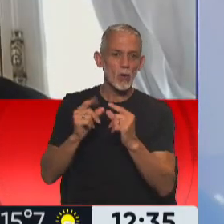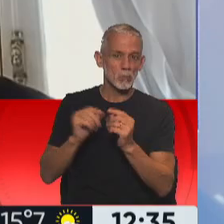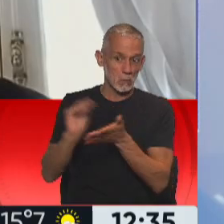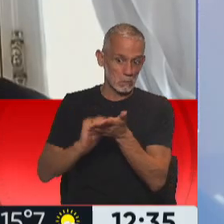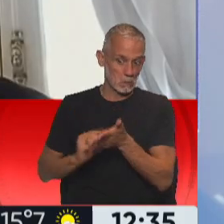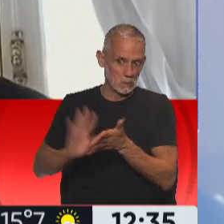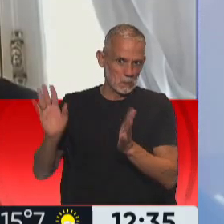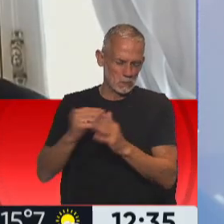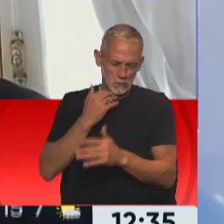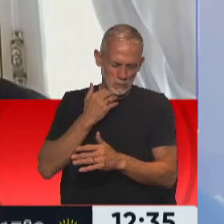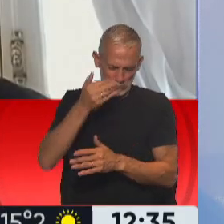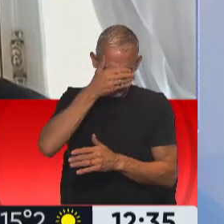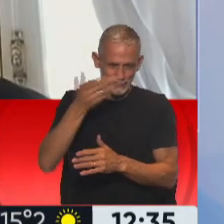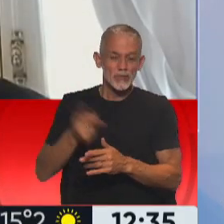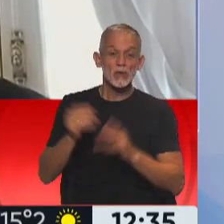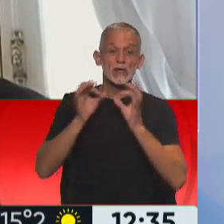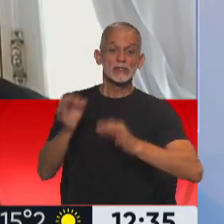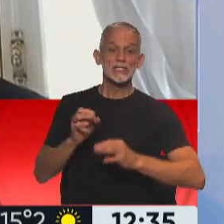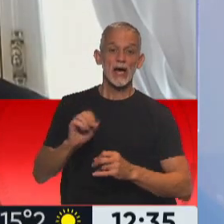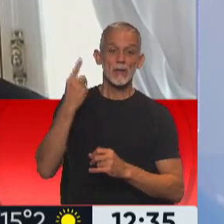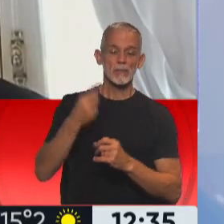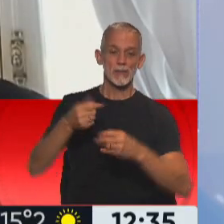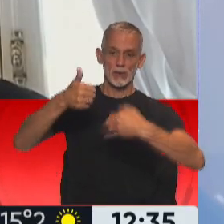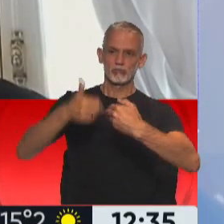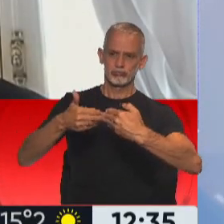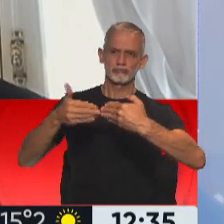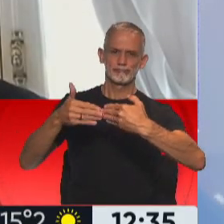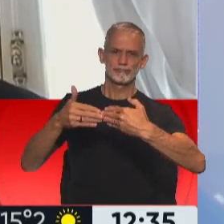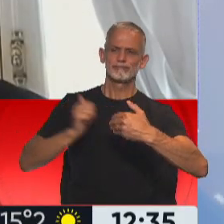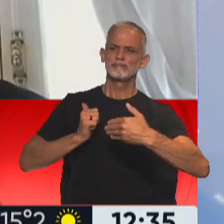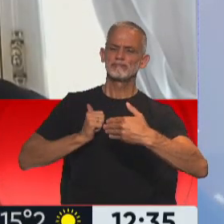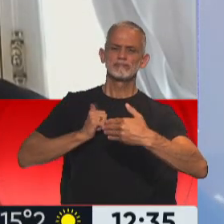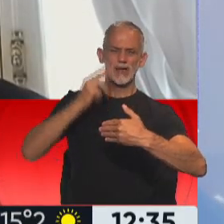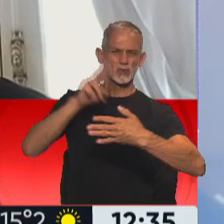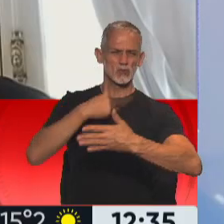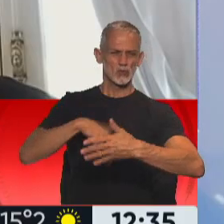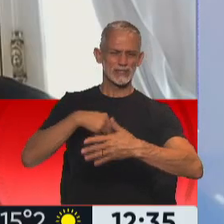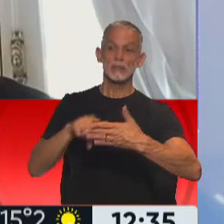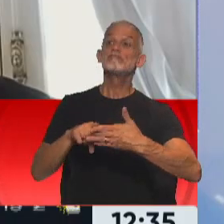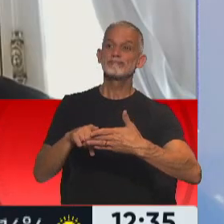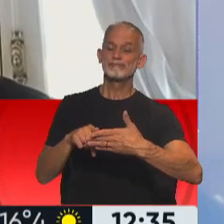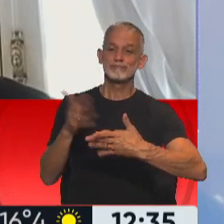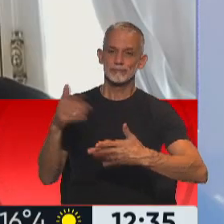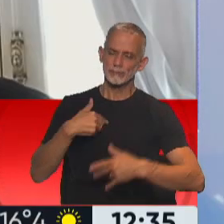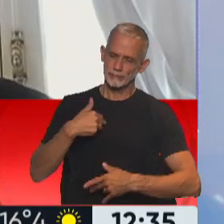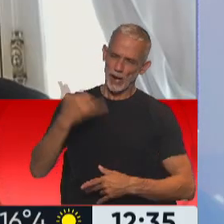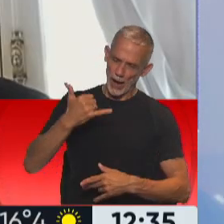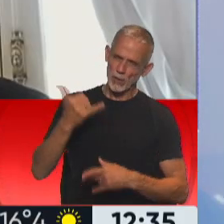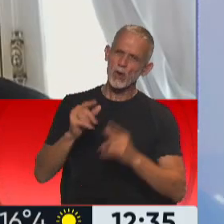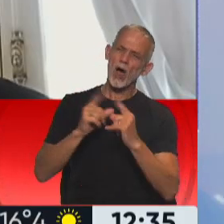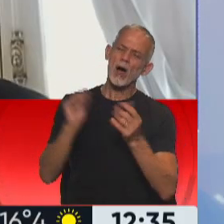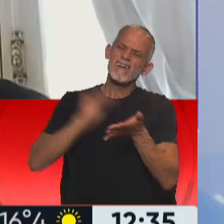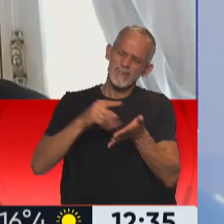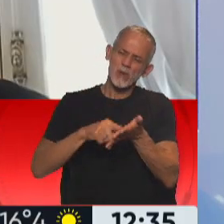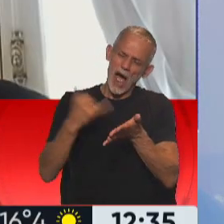Entonces llegabas al primer puesto de guardia de la Guardia Suiza y le decías, dio un apuntamiento con el